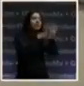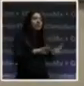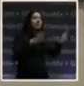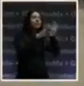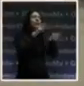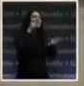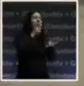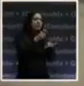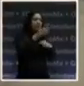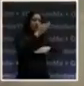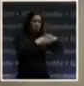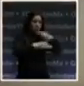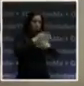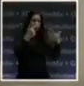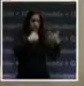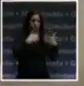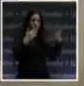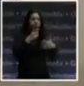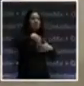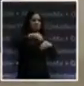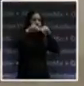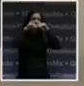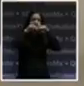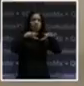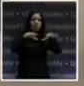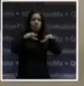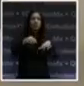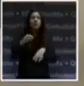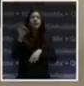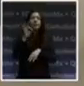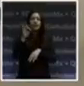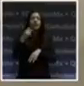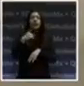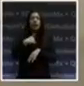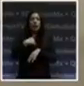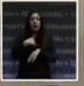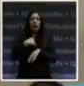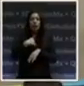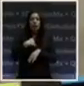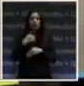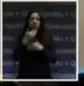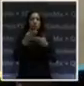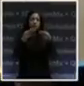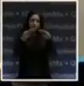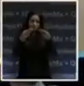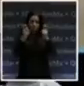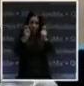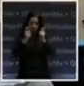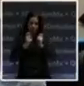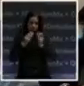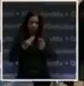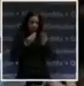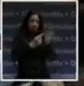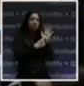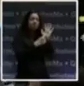es que todo lo que se haga se sepa. Desde que tomemos y sea la entrega-recepción, la vamos a hacer